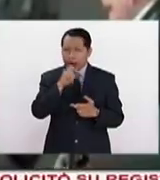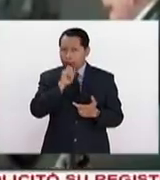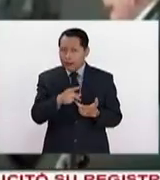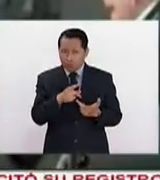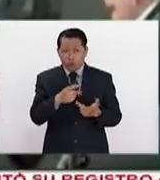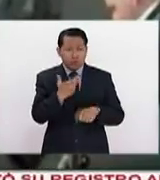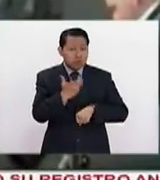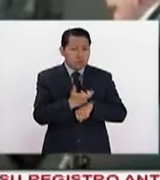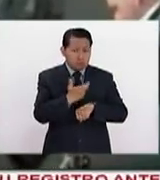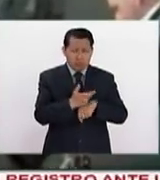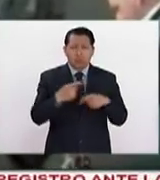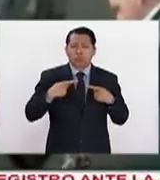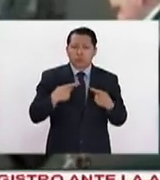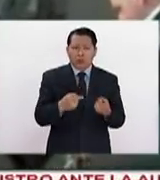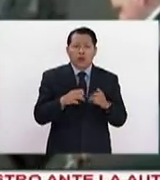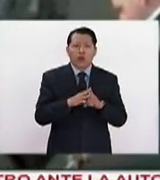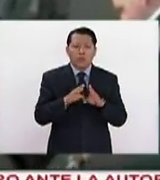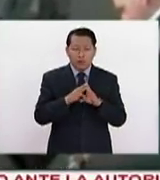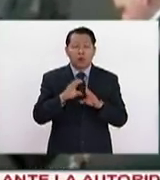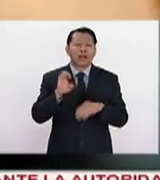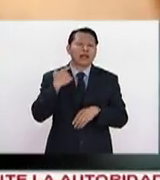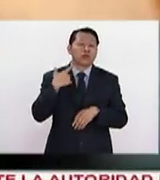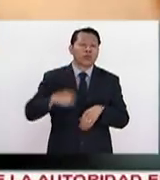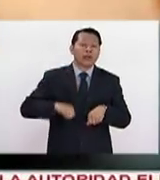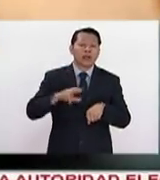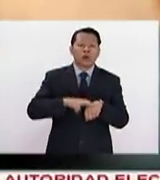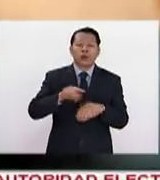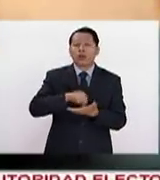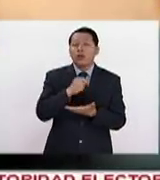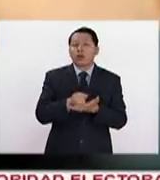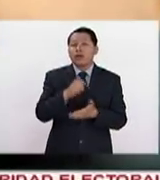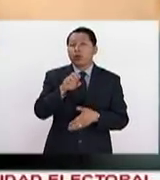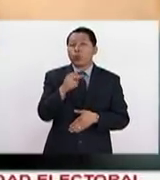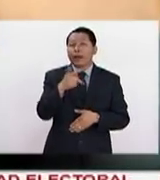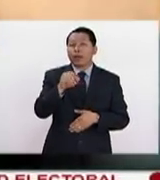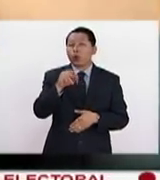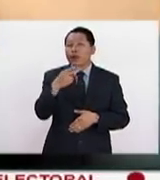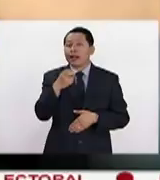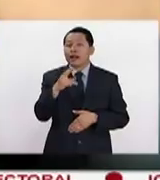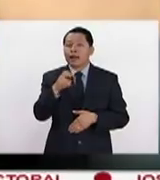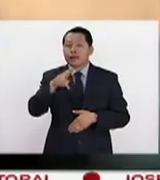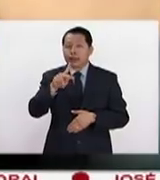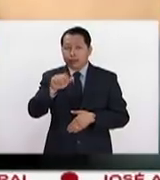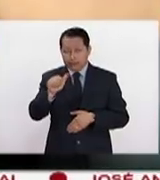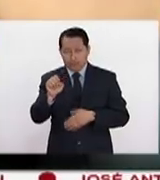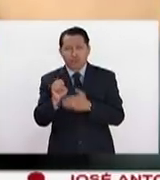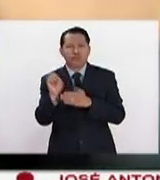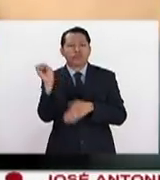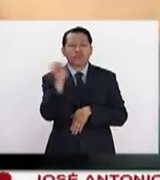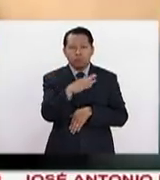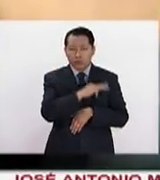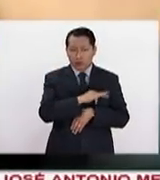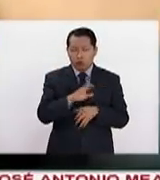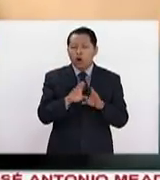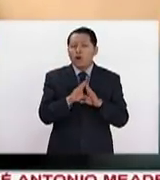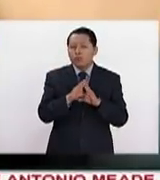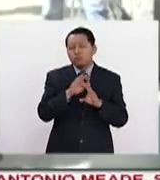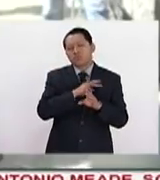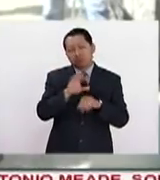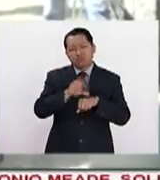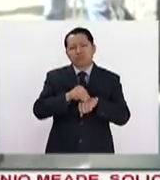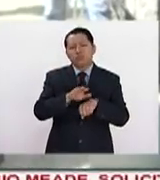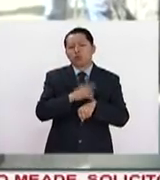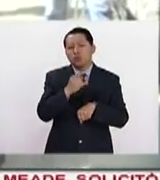Estados Unidos la extradición del exgobernador de Tamaulipas, Eugenio Hernández Flores. El proceso fue permitido solo por